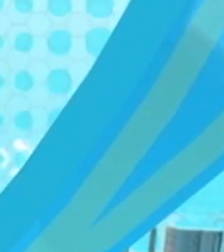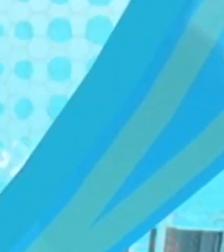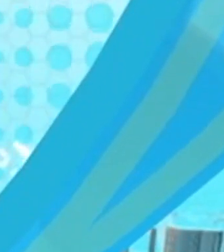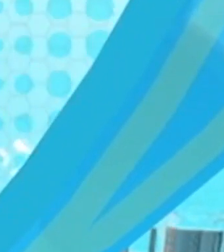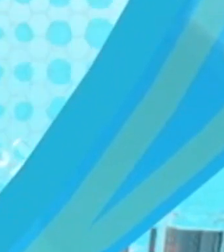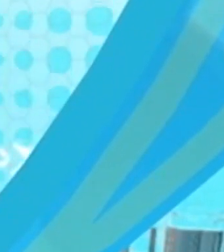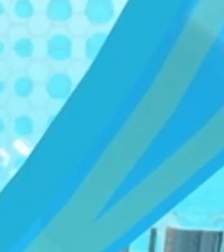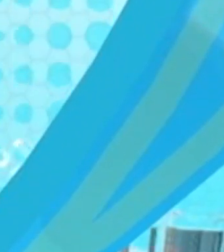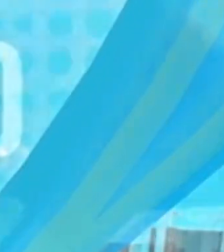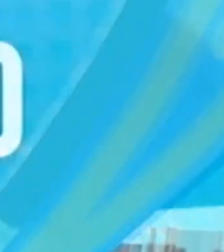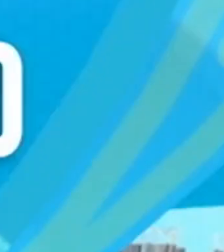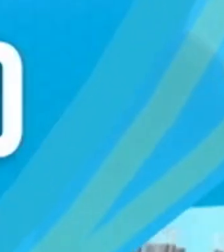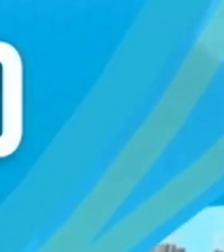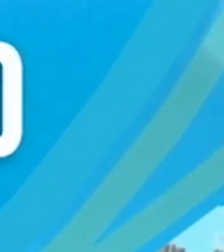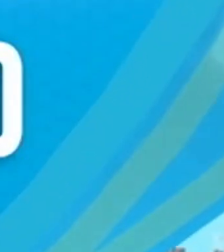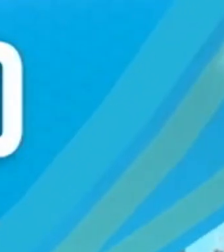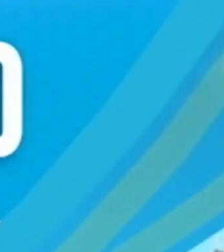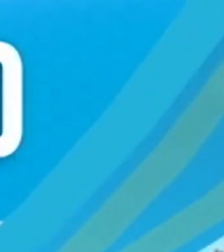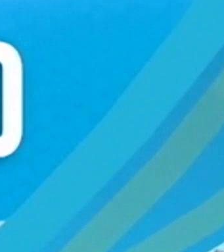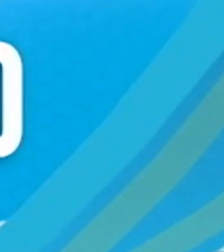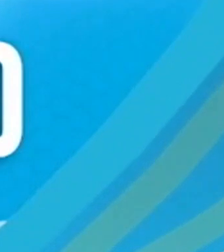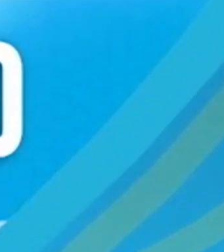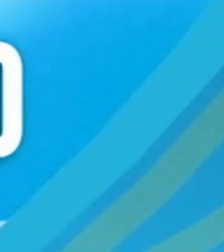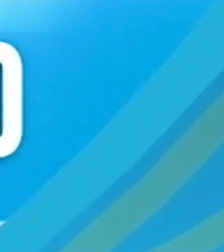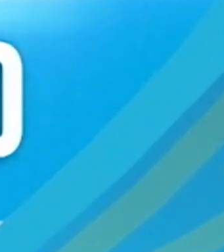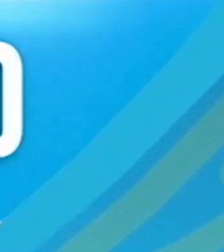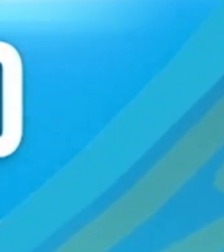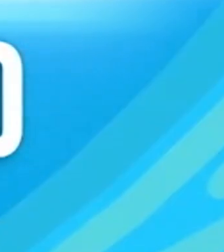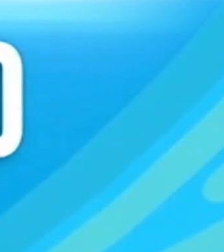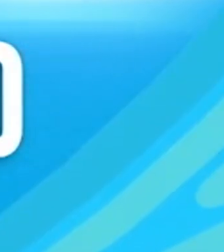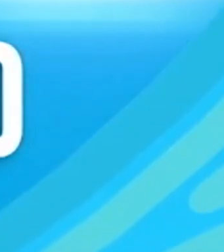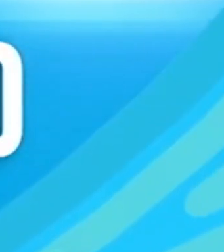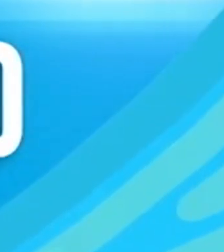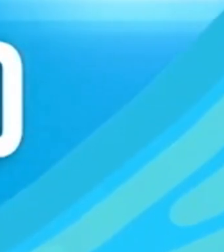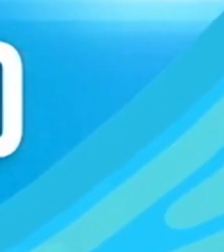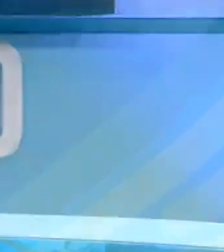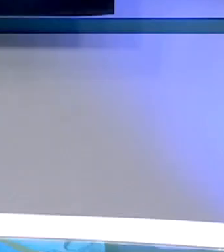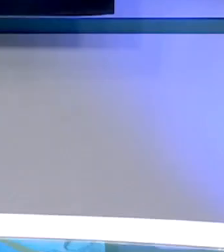Banco Popular presentó El Tipo de Cambio.